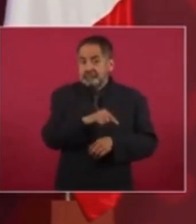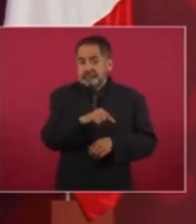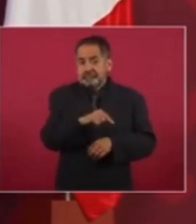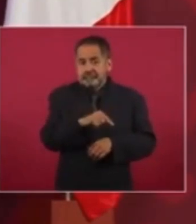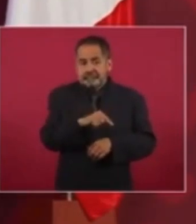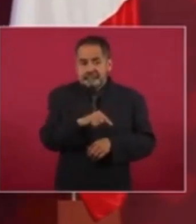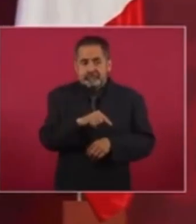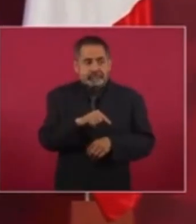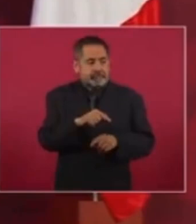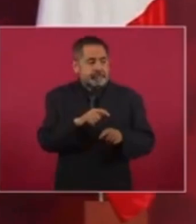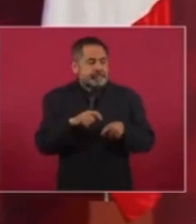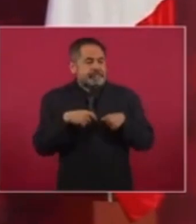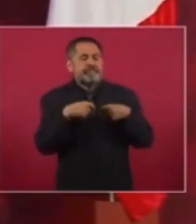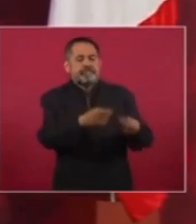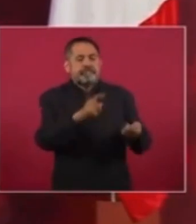y lo contrata